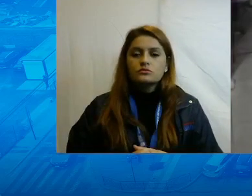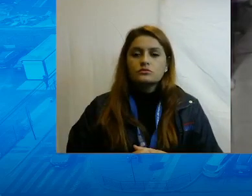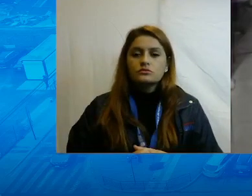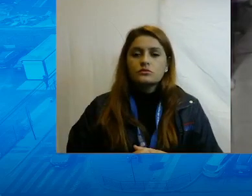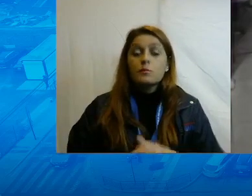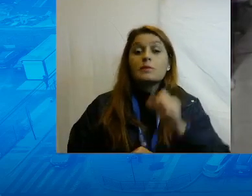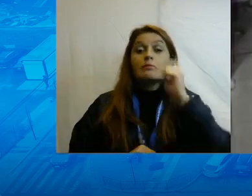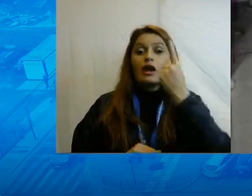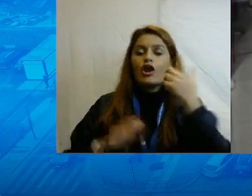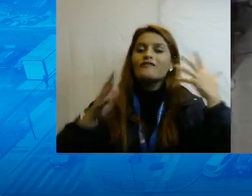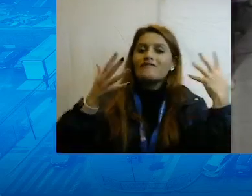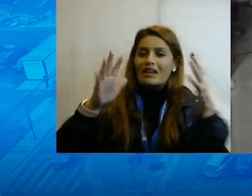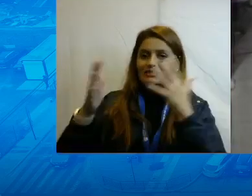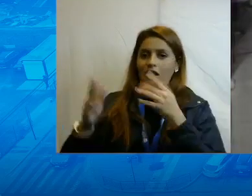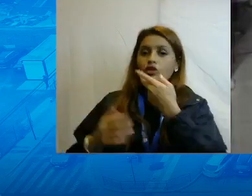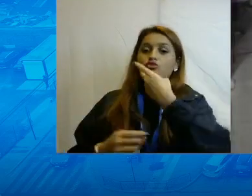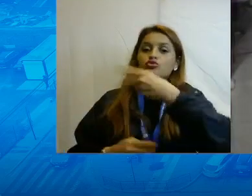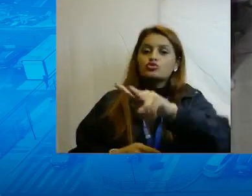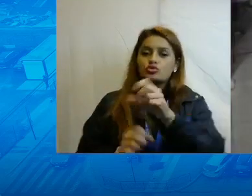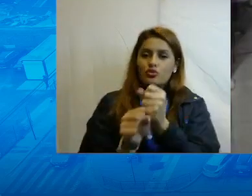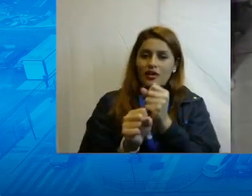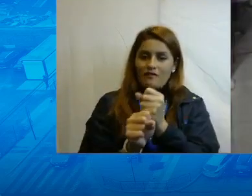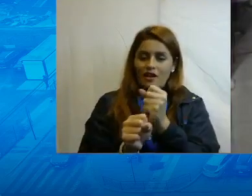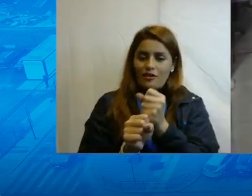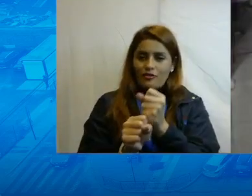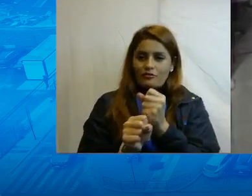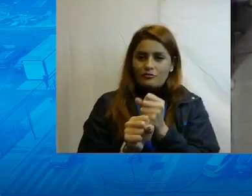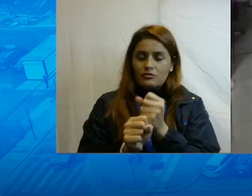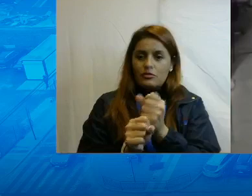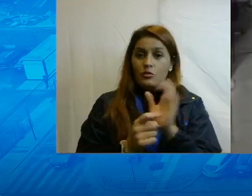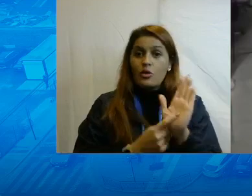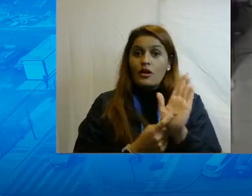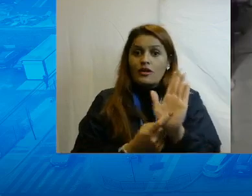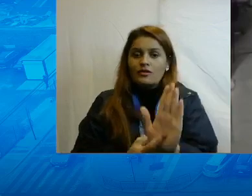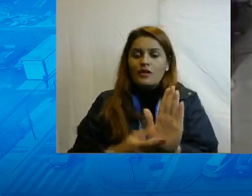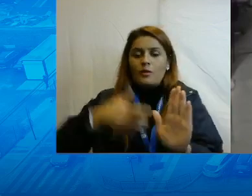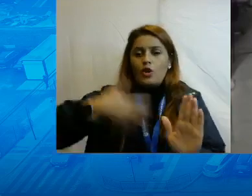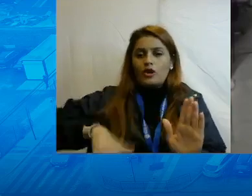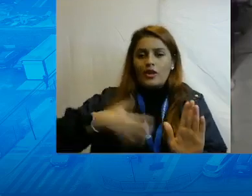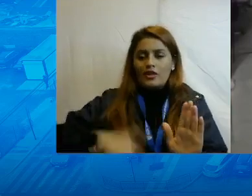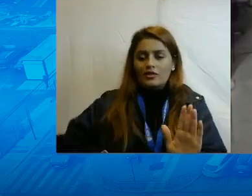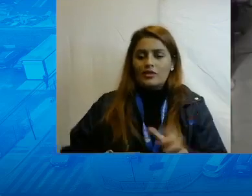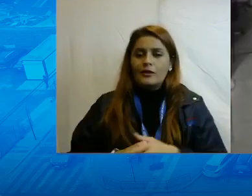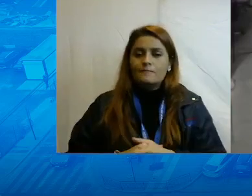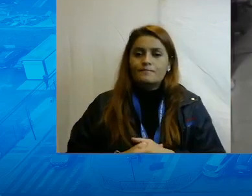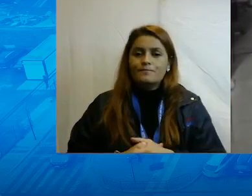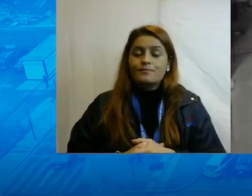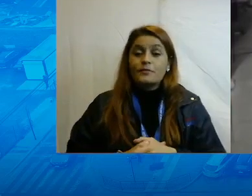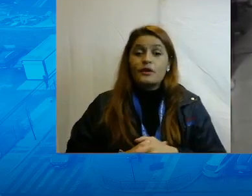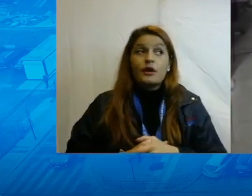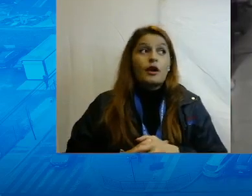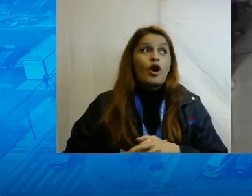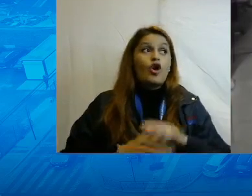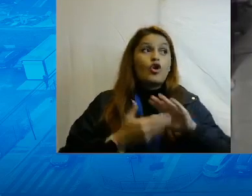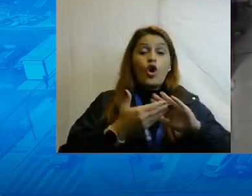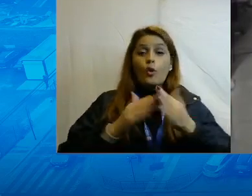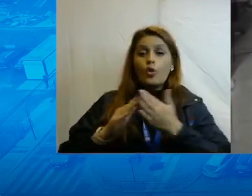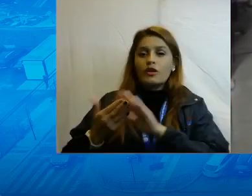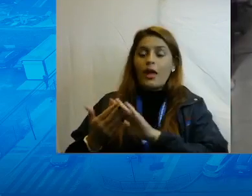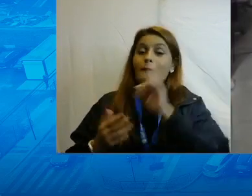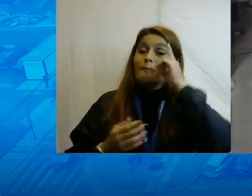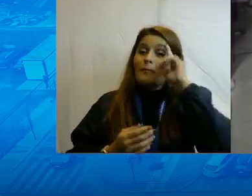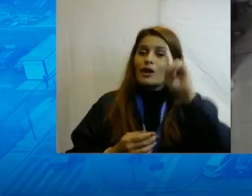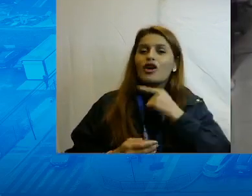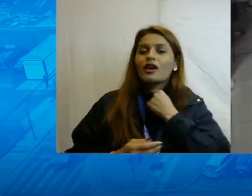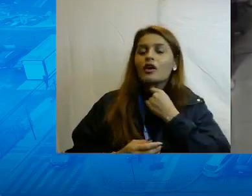Bueno, felicitarla por el trabajo que pueden estar haciendo en una plataforma municipal que es importante claramente a la comunidad. Pero quería consultar